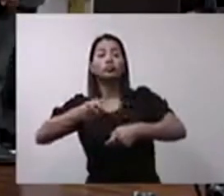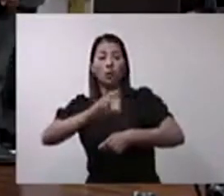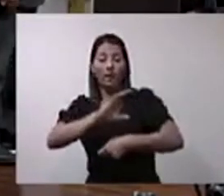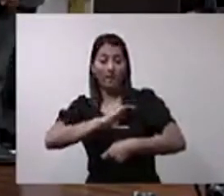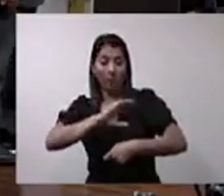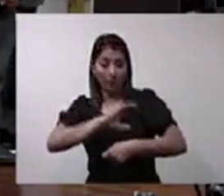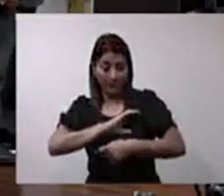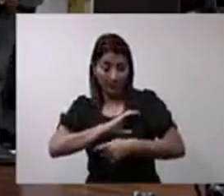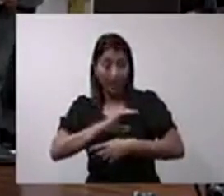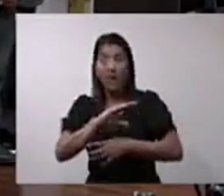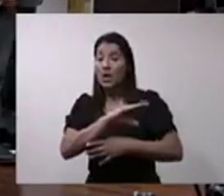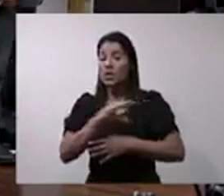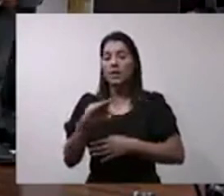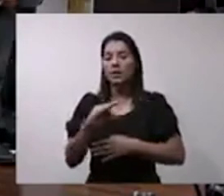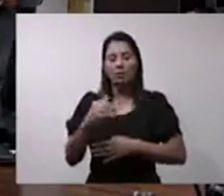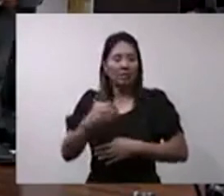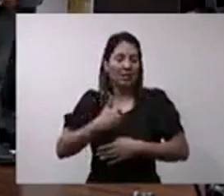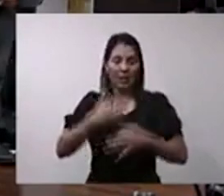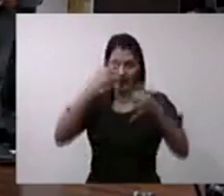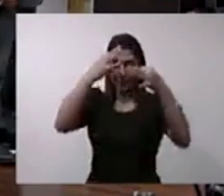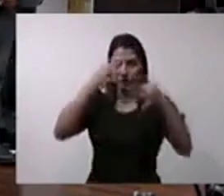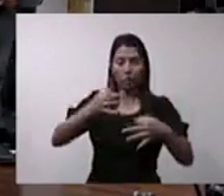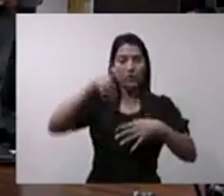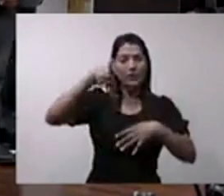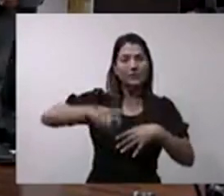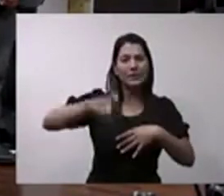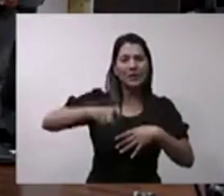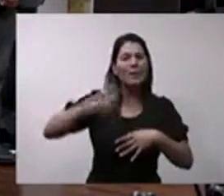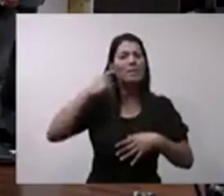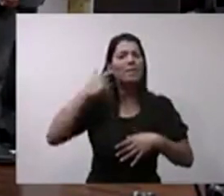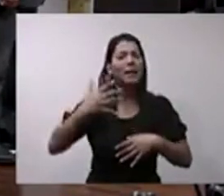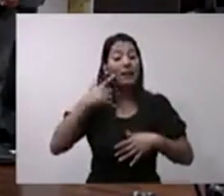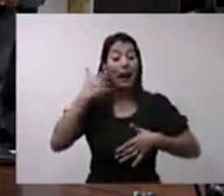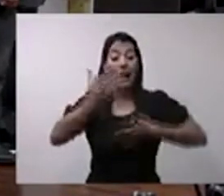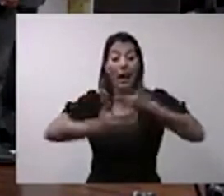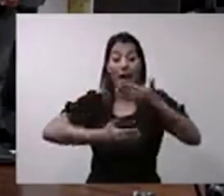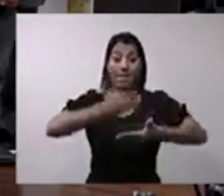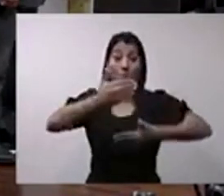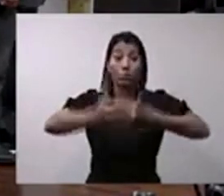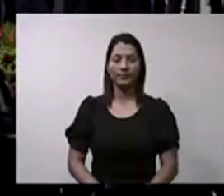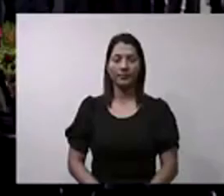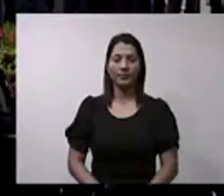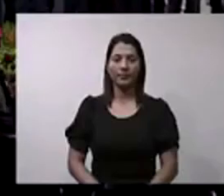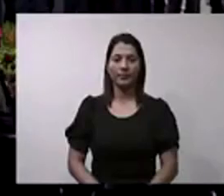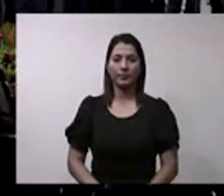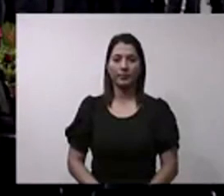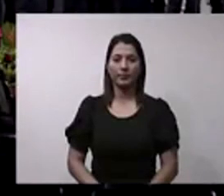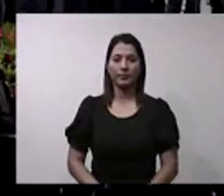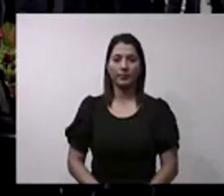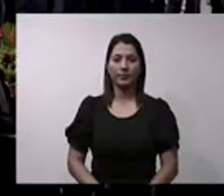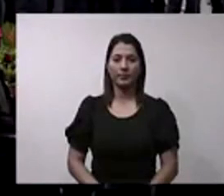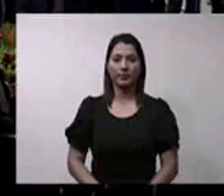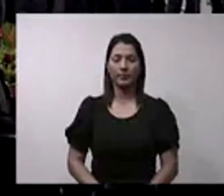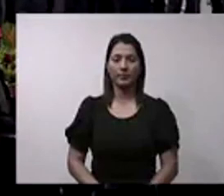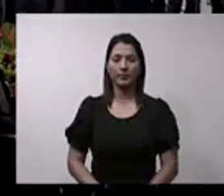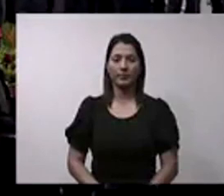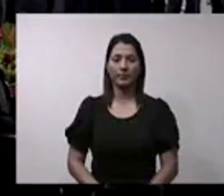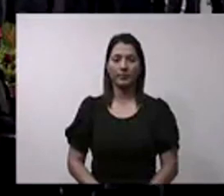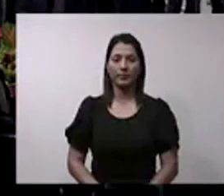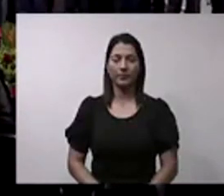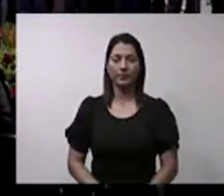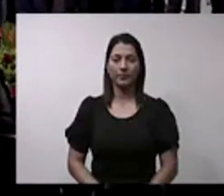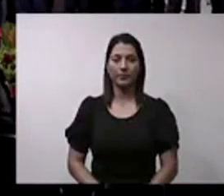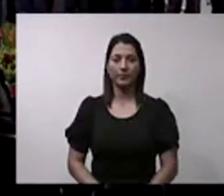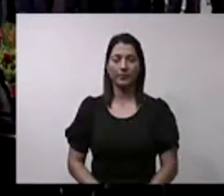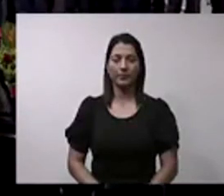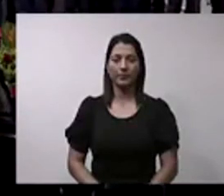se desarrolle en condiciones de garantía y libertad absoluta, en procura de proteger la estabilidad democrática.